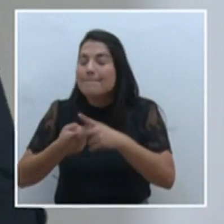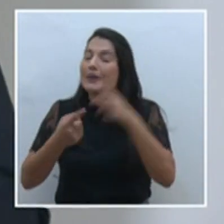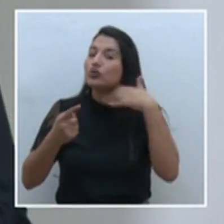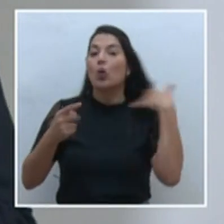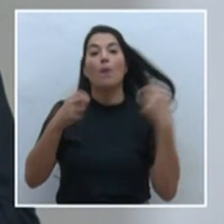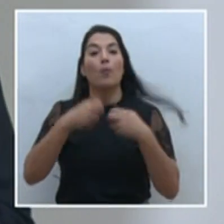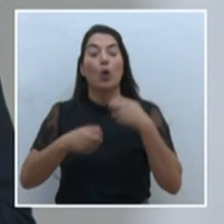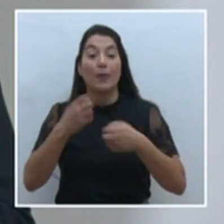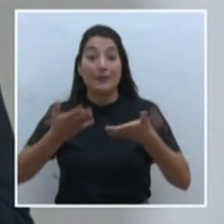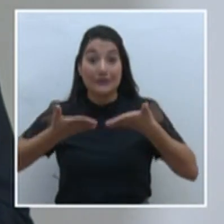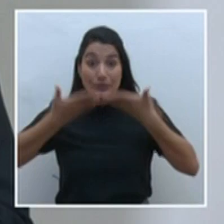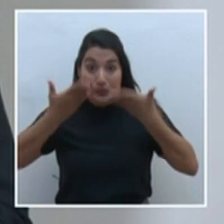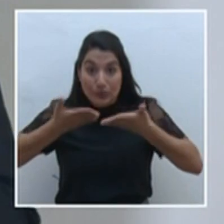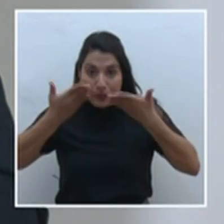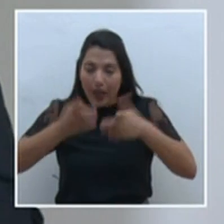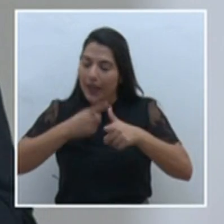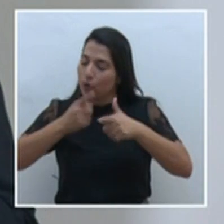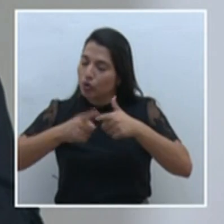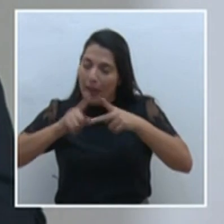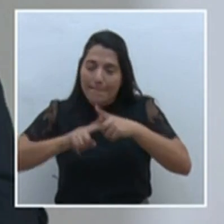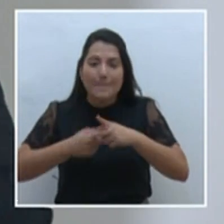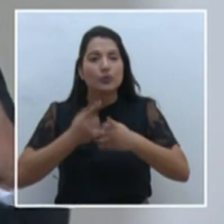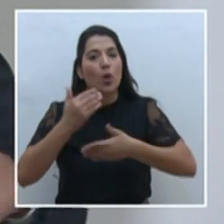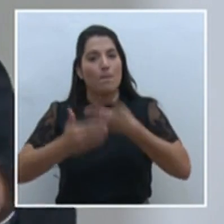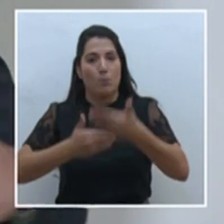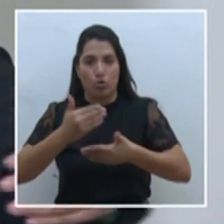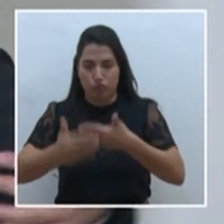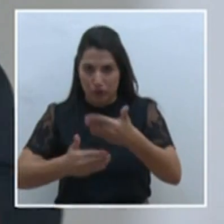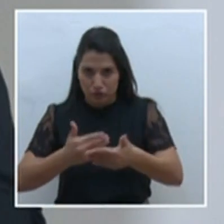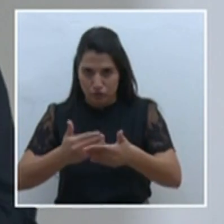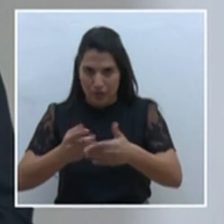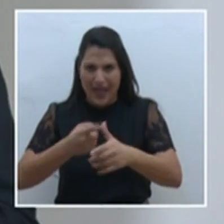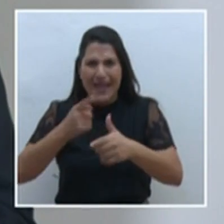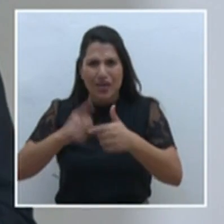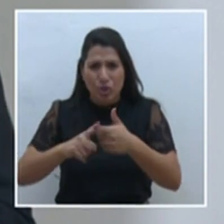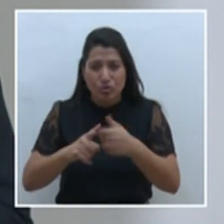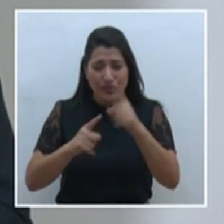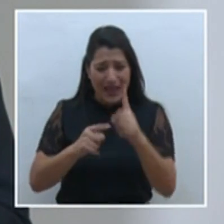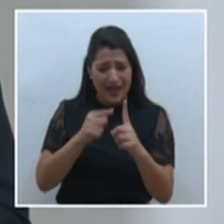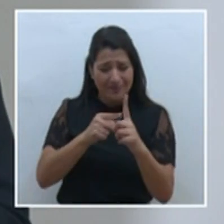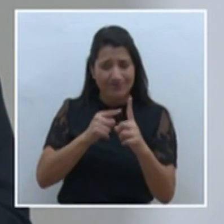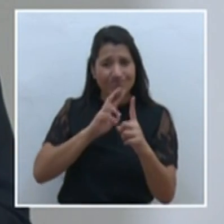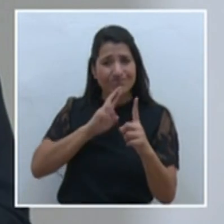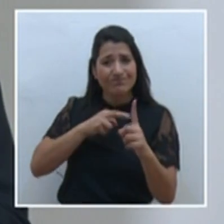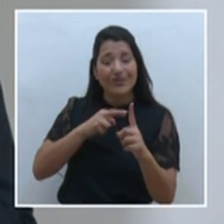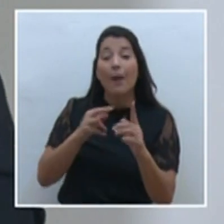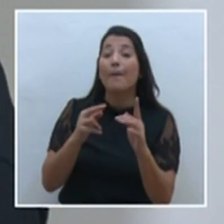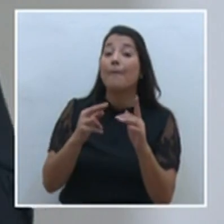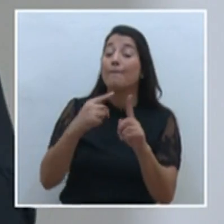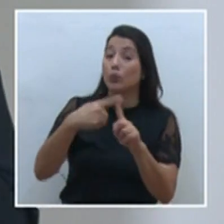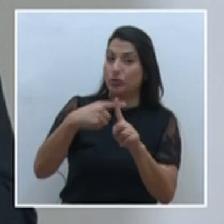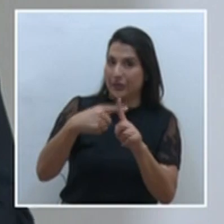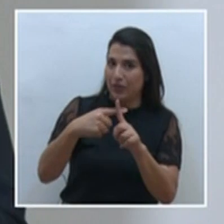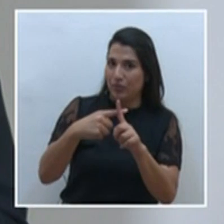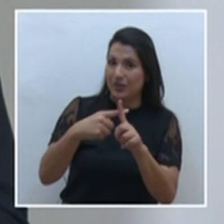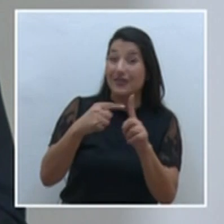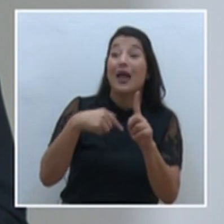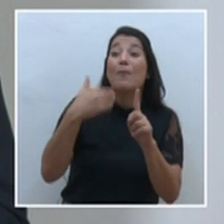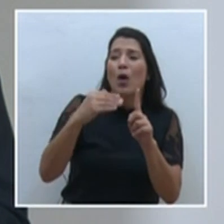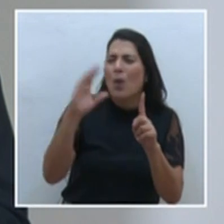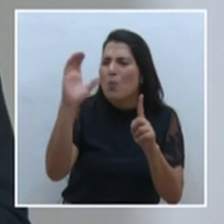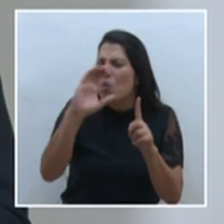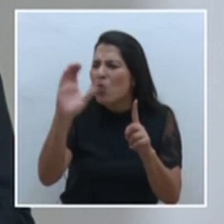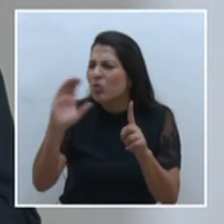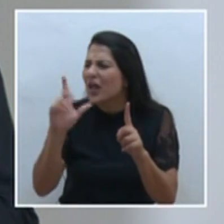todo un mecanismo donde se testea a todas las personas que estuvieron en contacto con el paciente. Luego de este